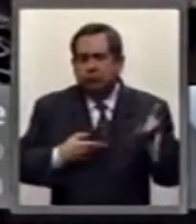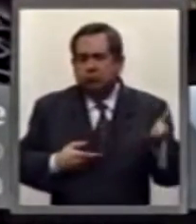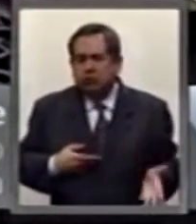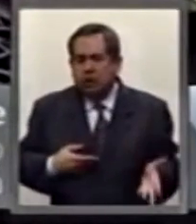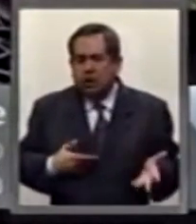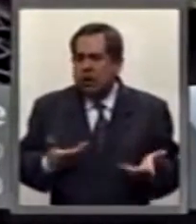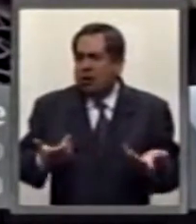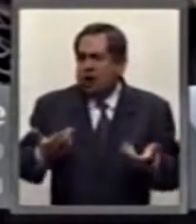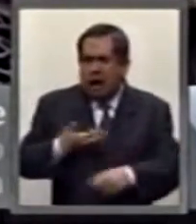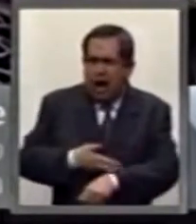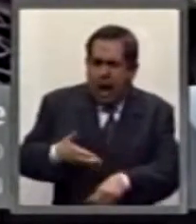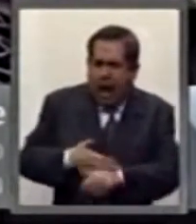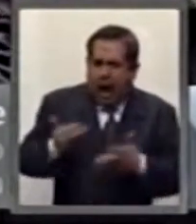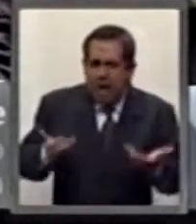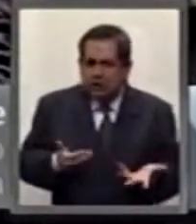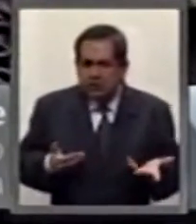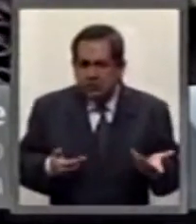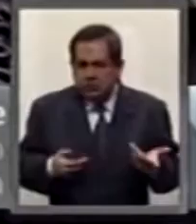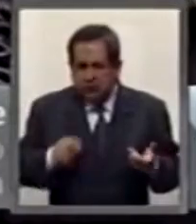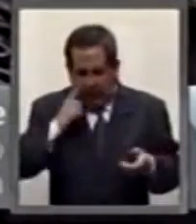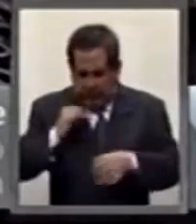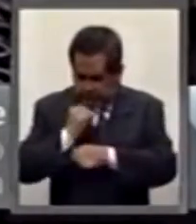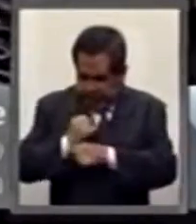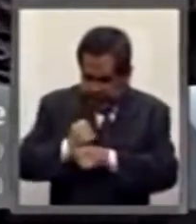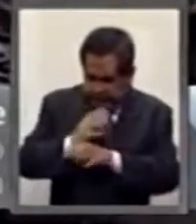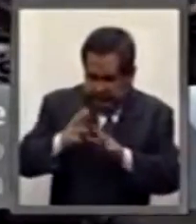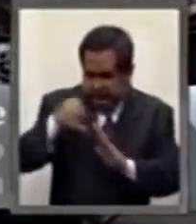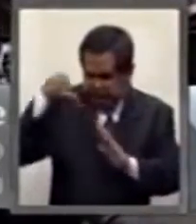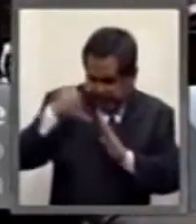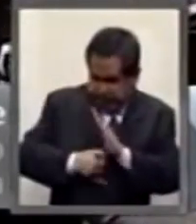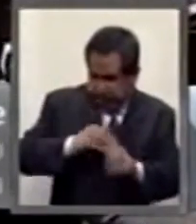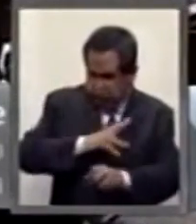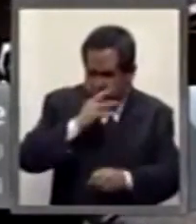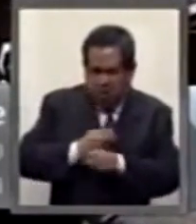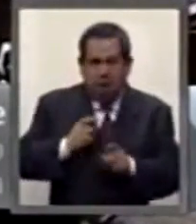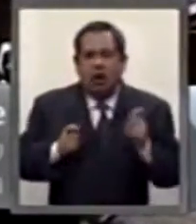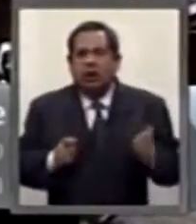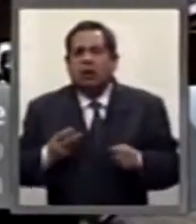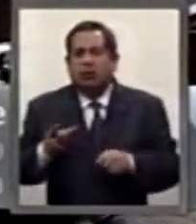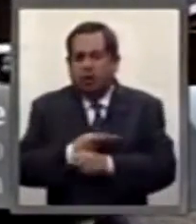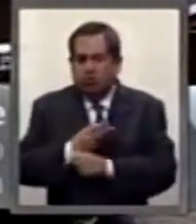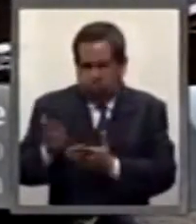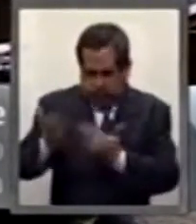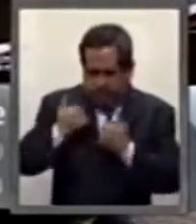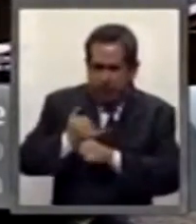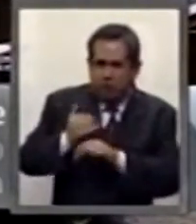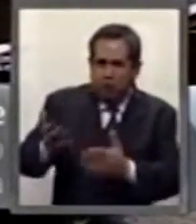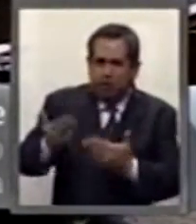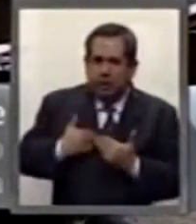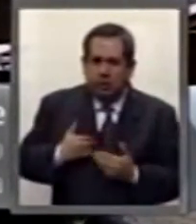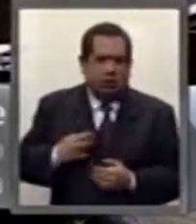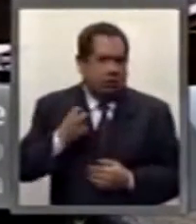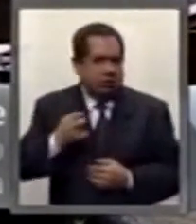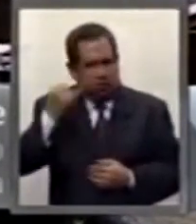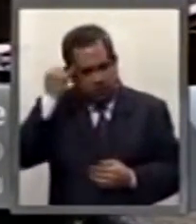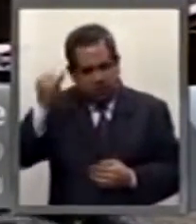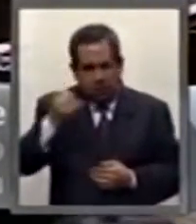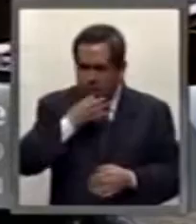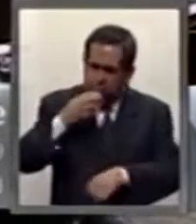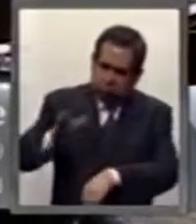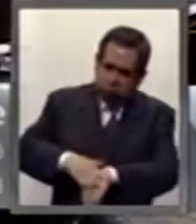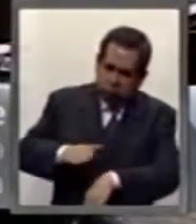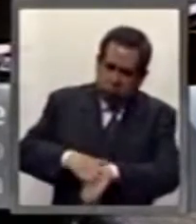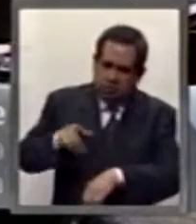qué medidas está tomando después de la investigación exhaustiva y profunda que ya están realizando. En este sentido, el